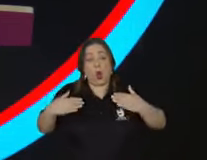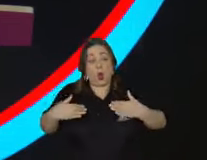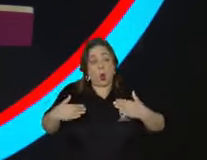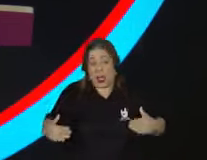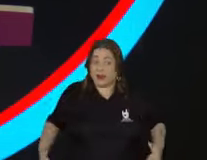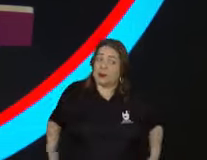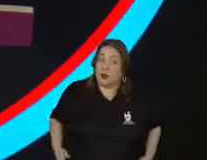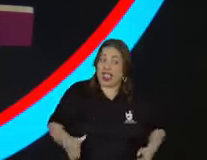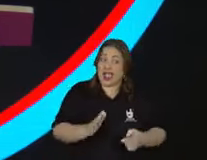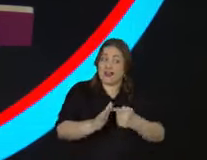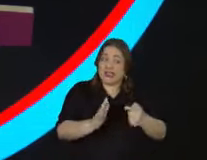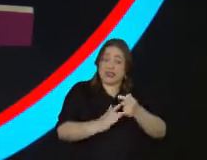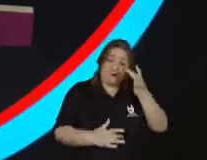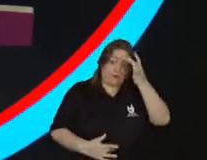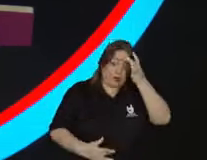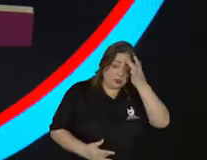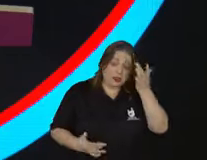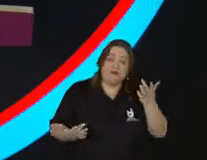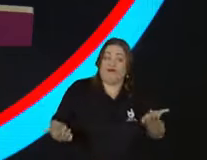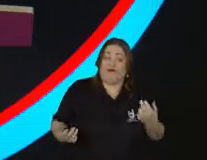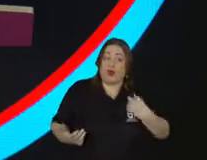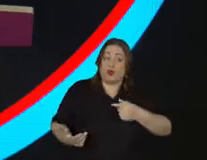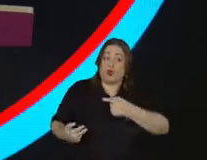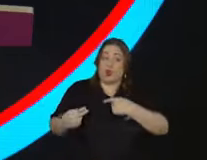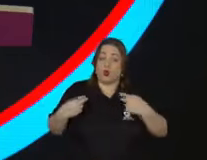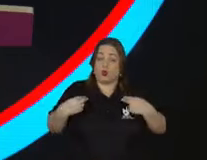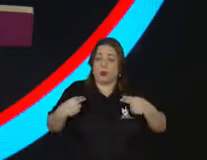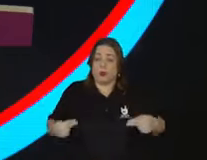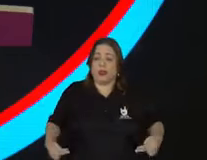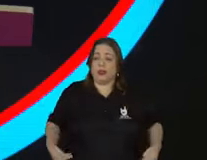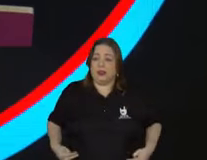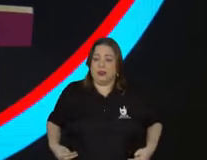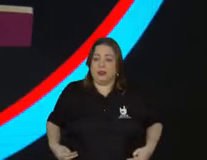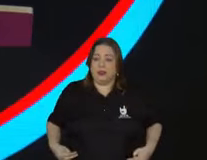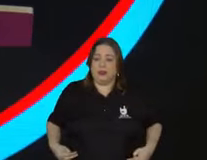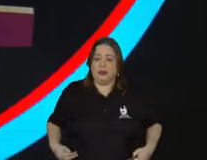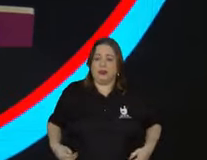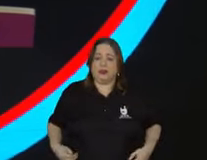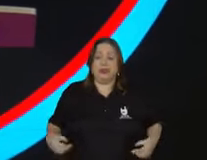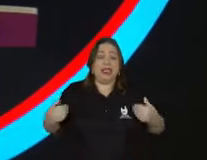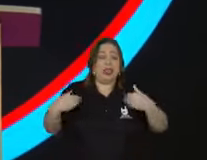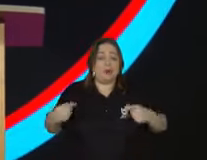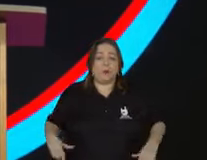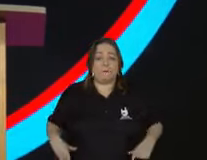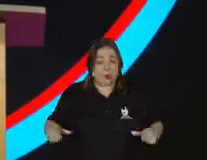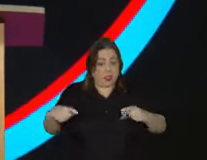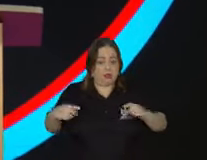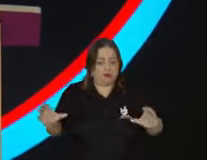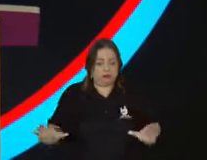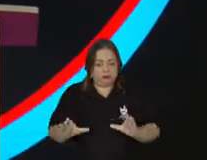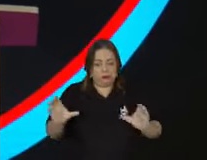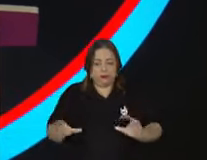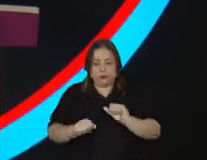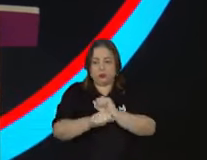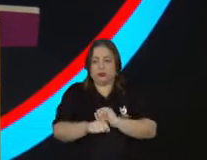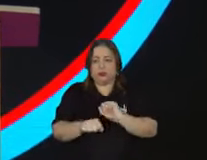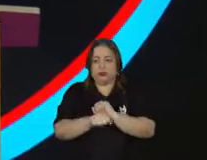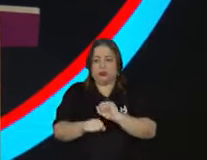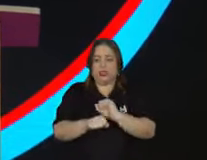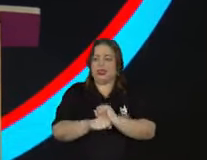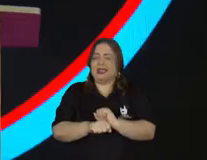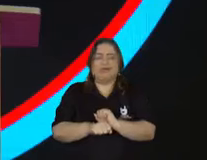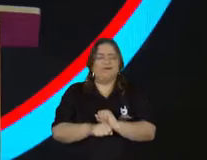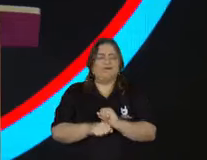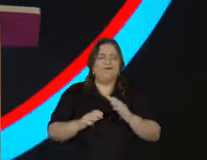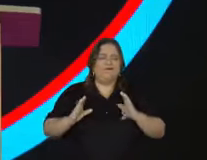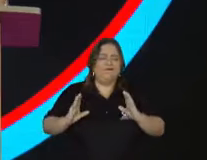enferma y somos humanos y tenemos una vida muy activa. A veces descansamos muy poco, pero